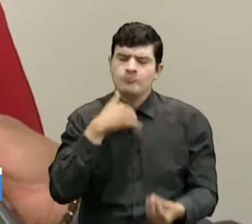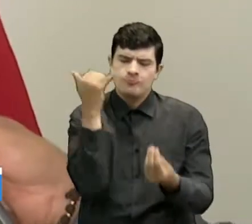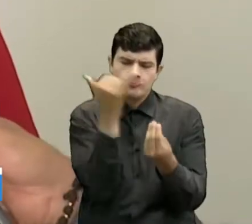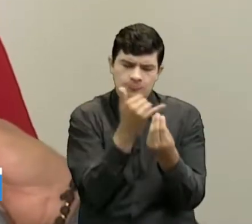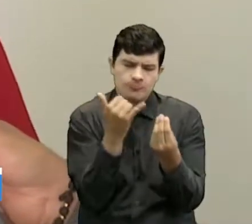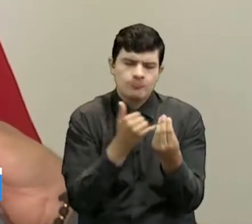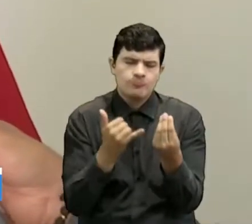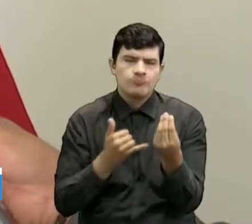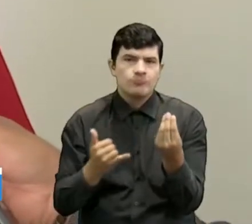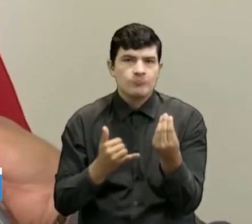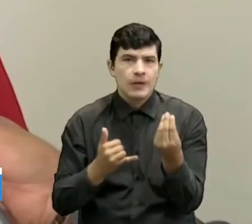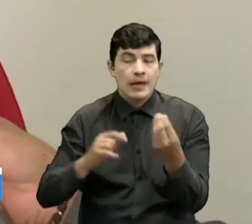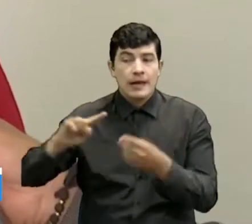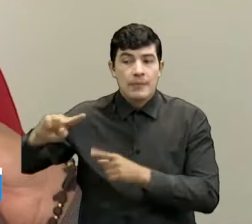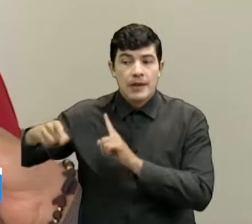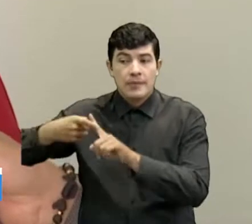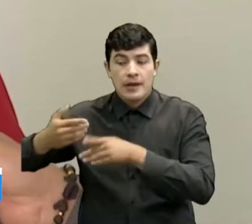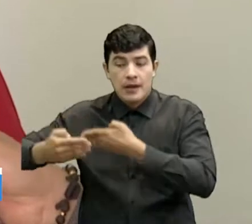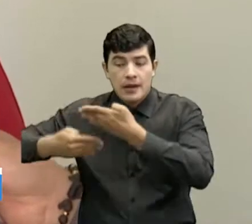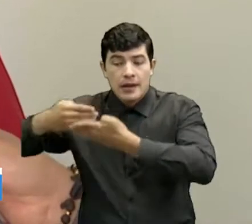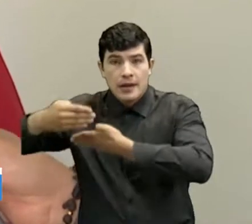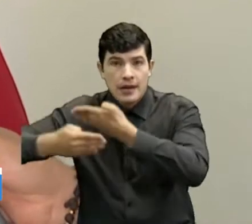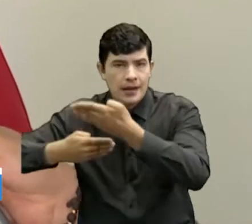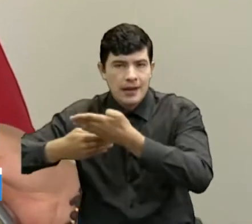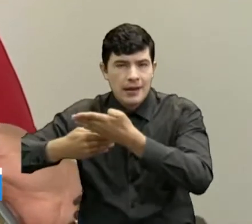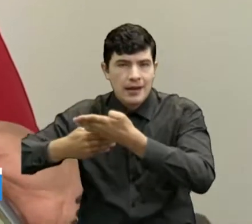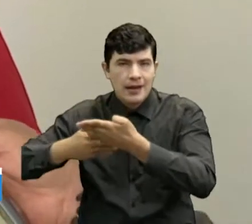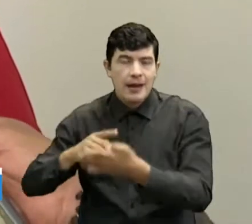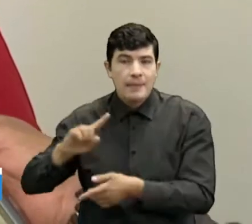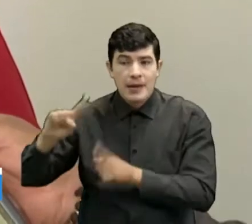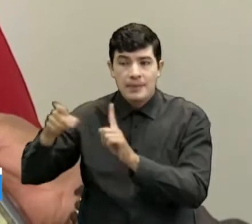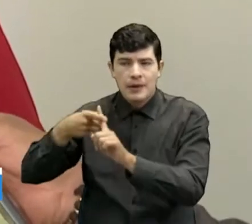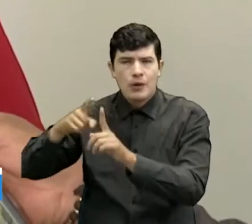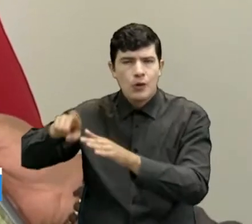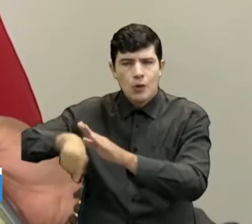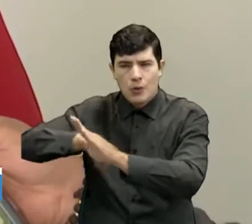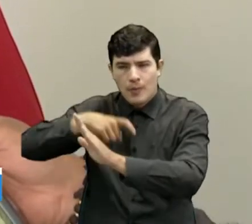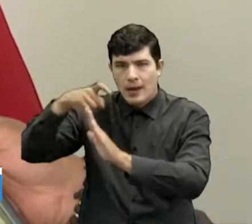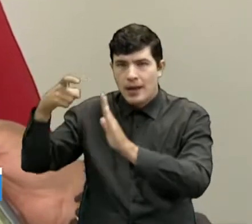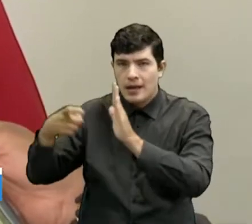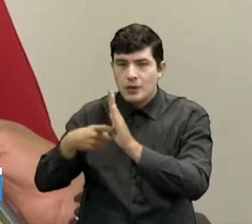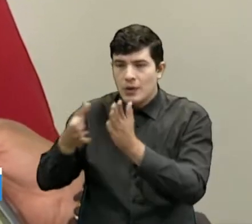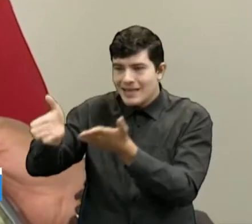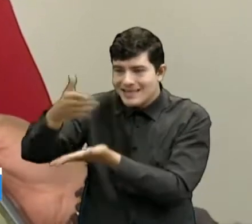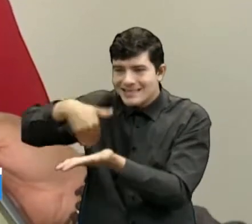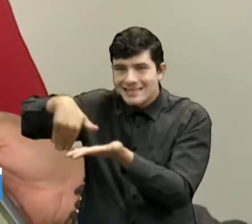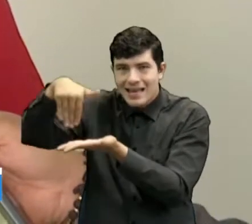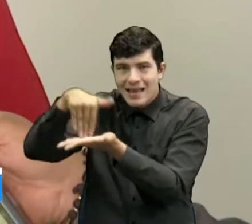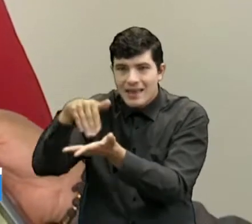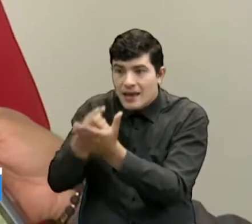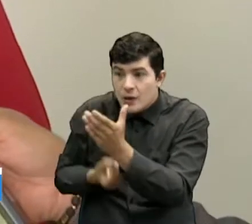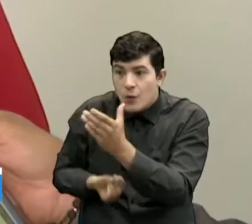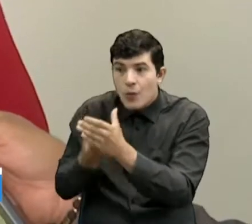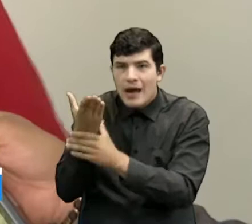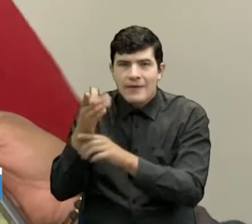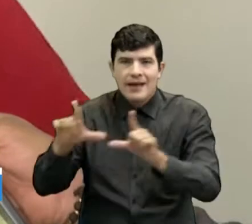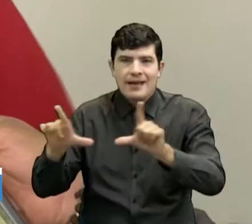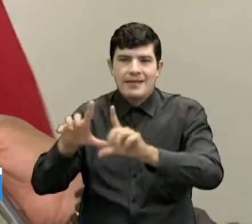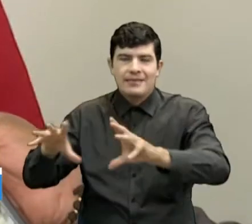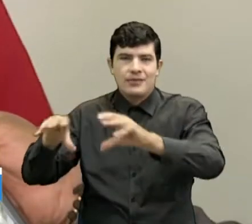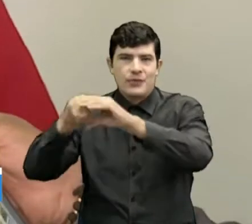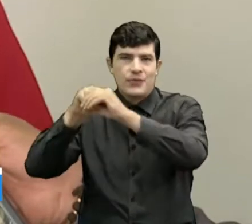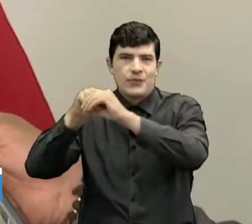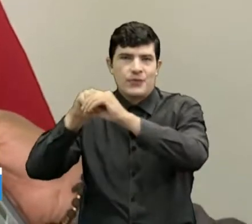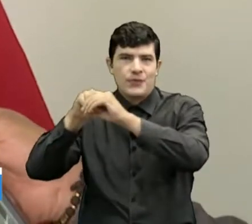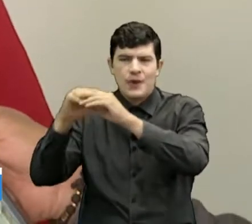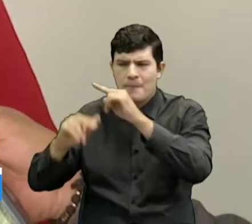por etapas. La primera etapa que se tiene es construir completamente la sede nueva del TRO, que